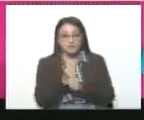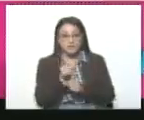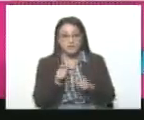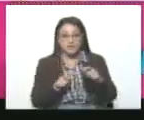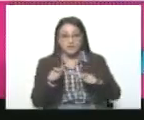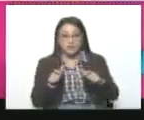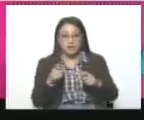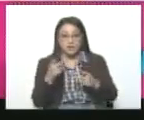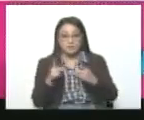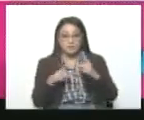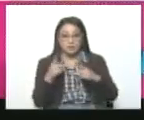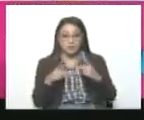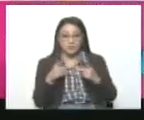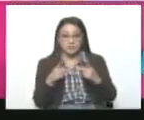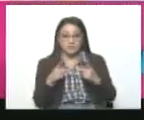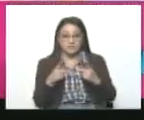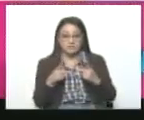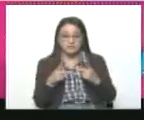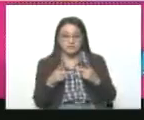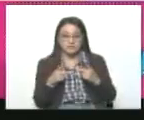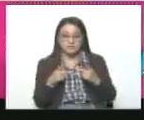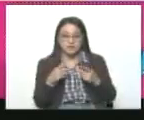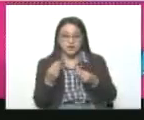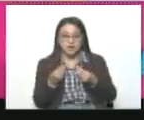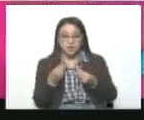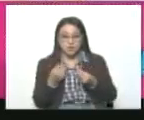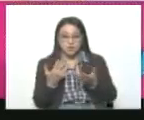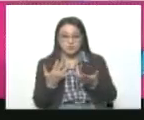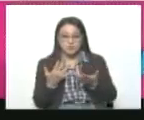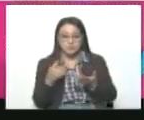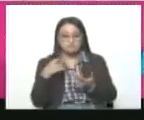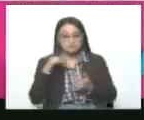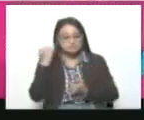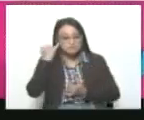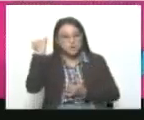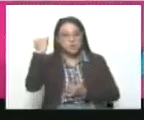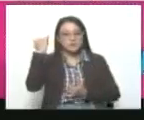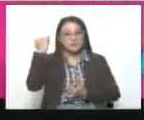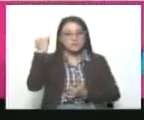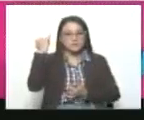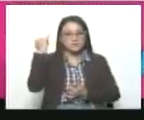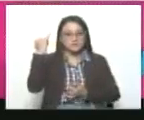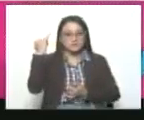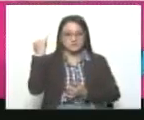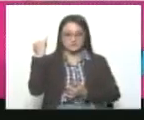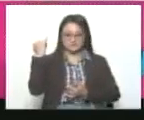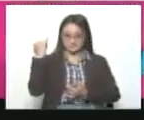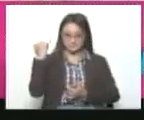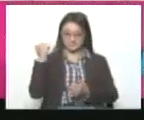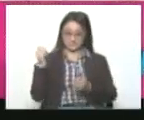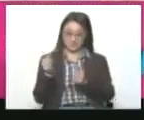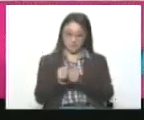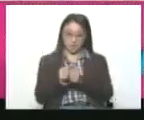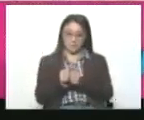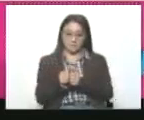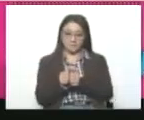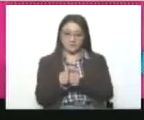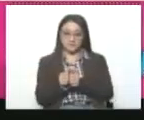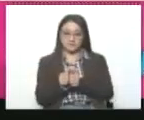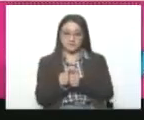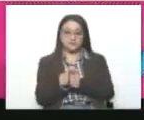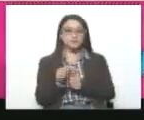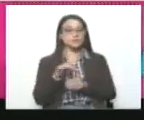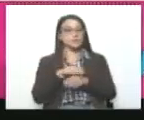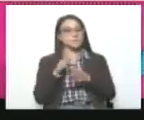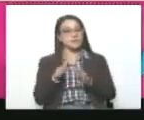y productiva, cómo nosotros ayudamos a esa juventud. Y surgieron grandes ideas y en ese momento, acompañamiento con el, en su momento,